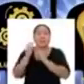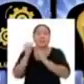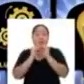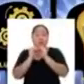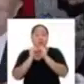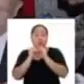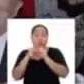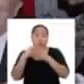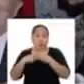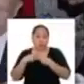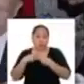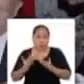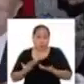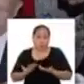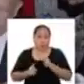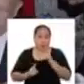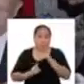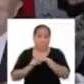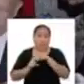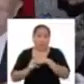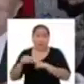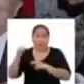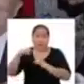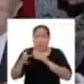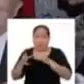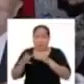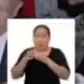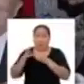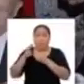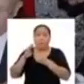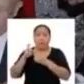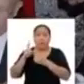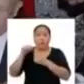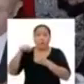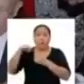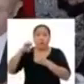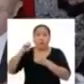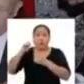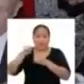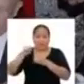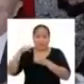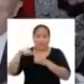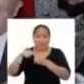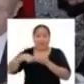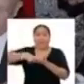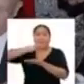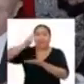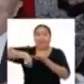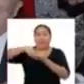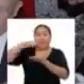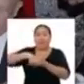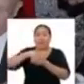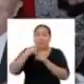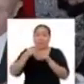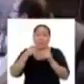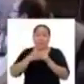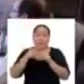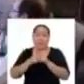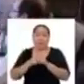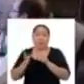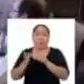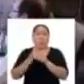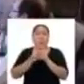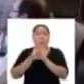se les presenten. Al interior de los bloques se han firmado una serie de convenios de integración como